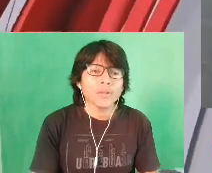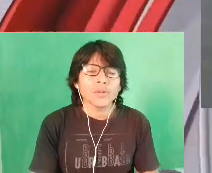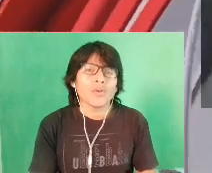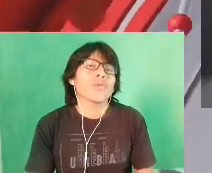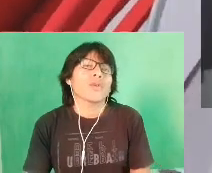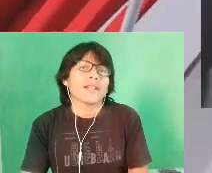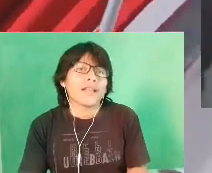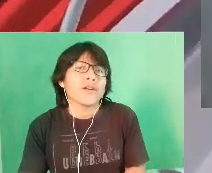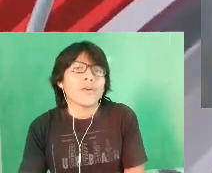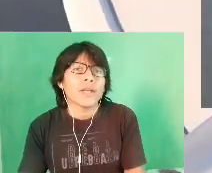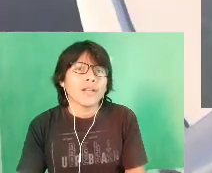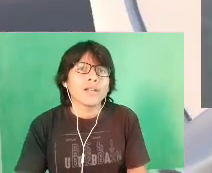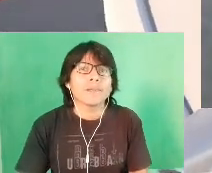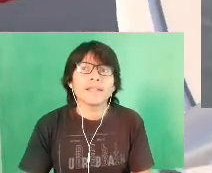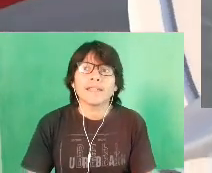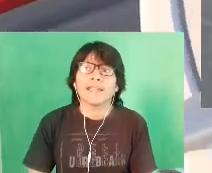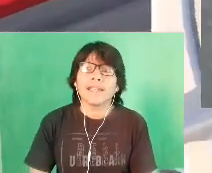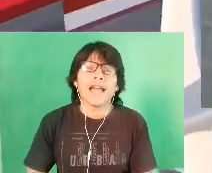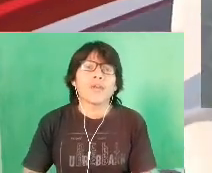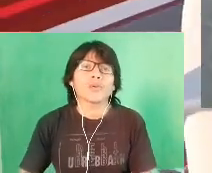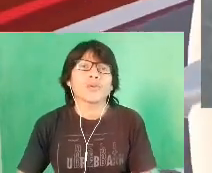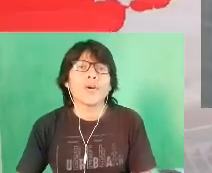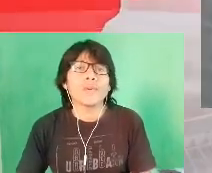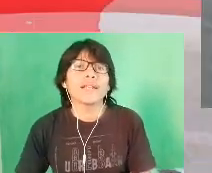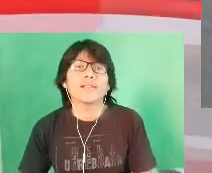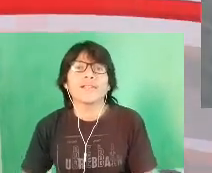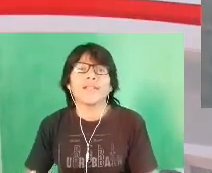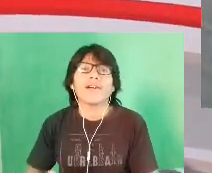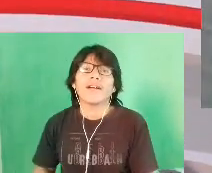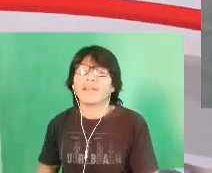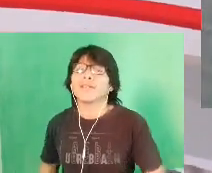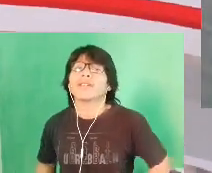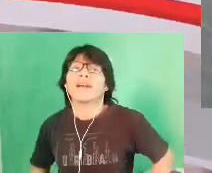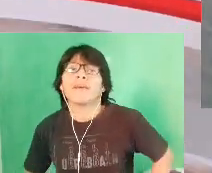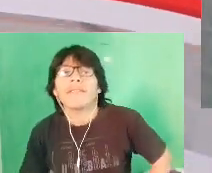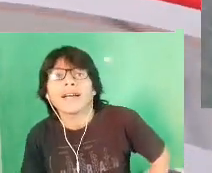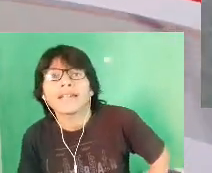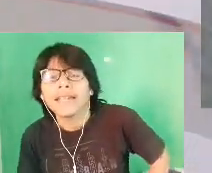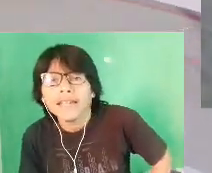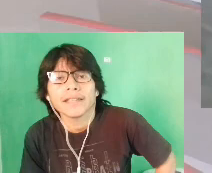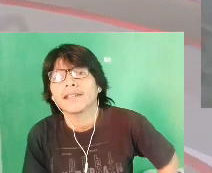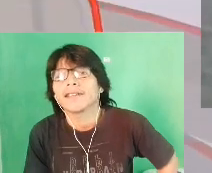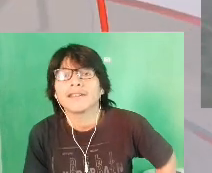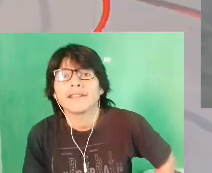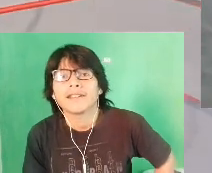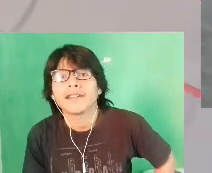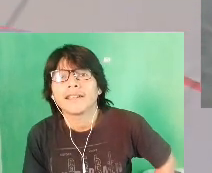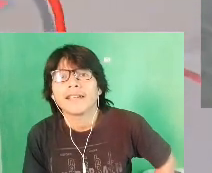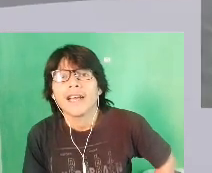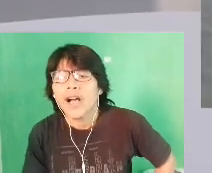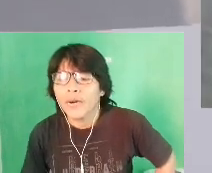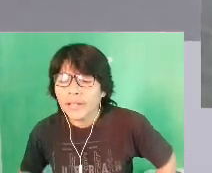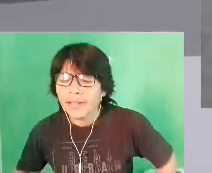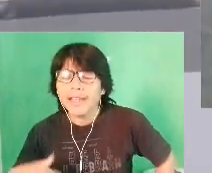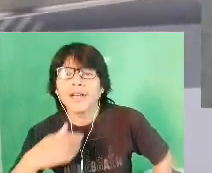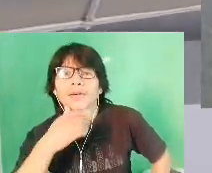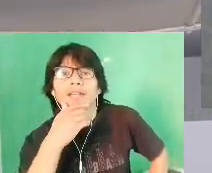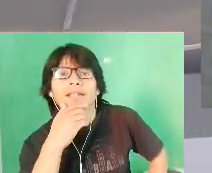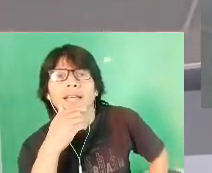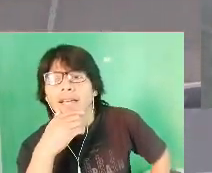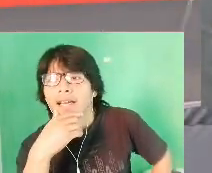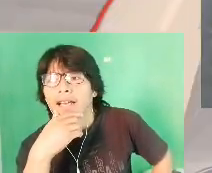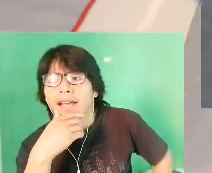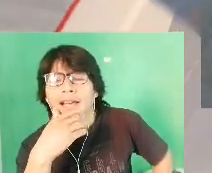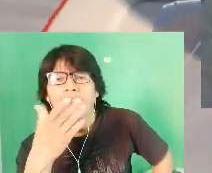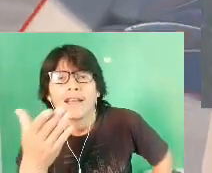por años o durante el gobierno del presidente a los jóvenes los llamaban ninis. Ahorita sale